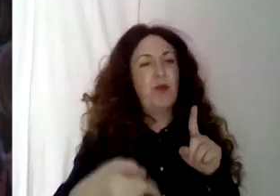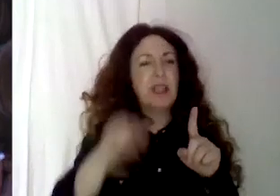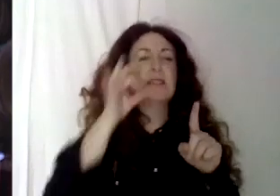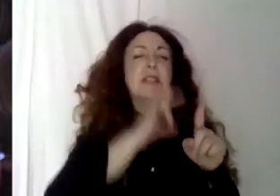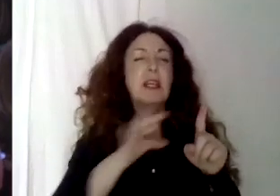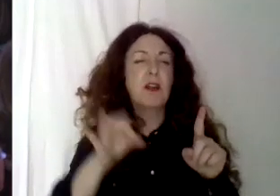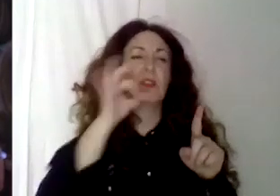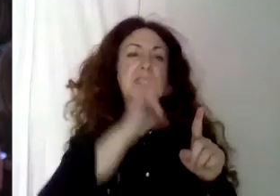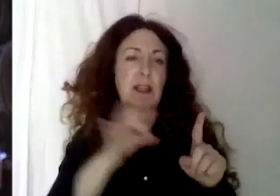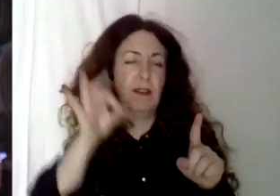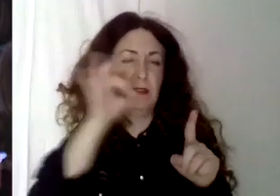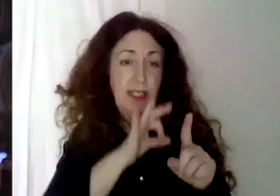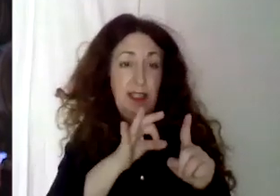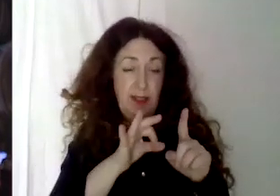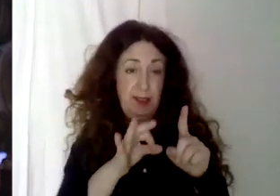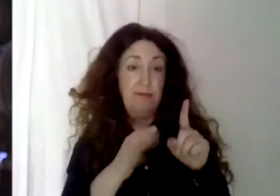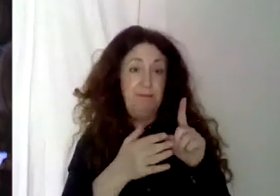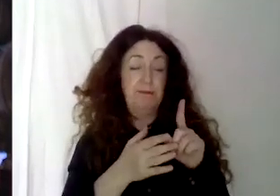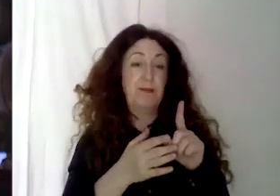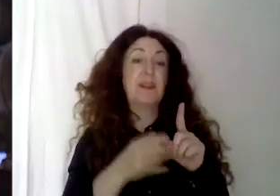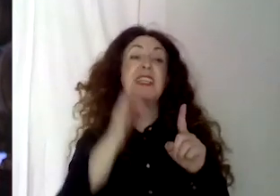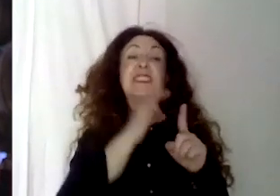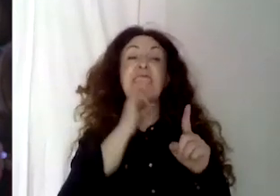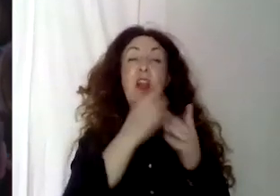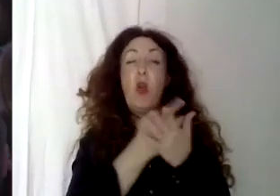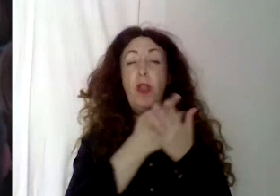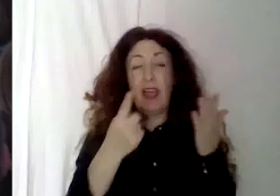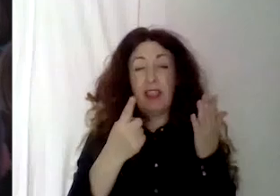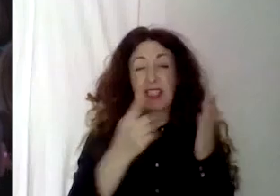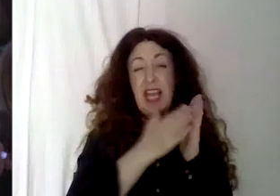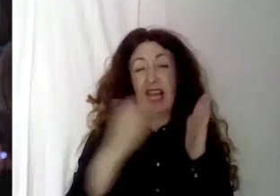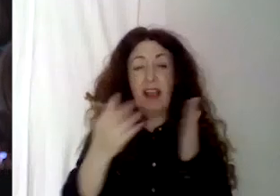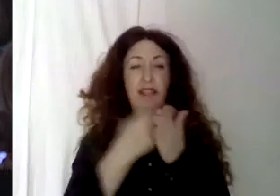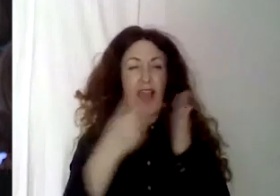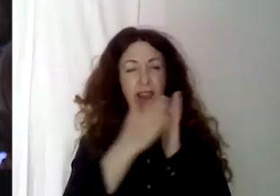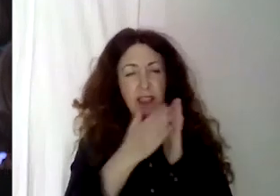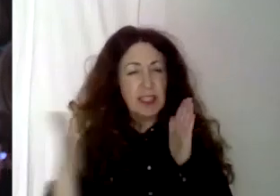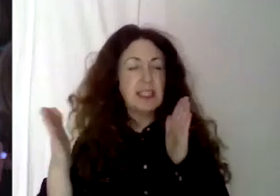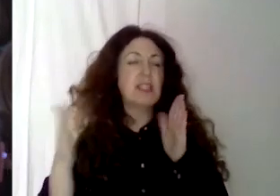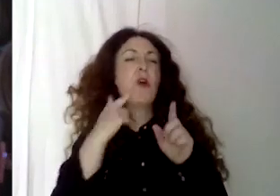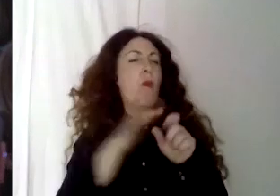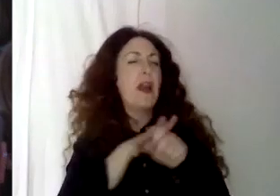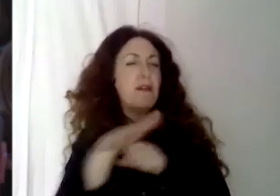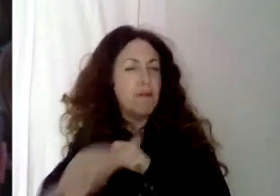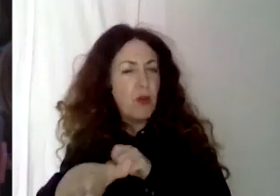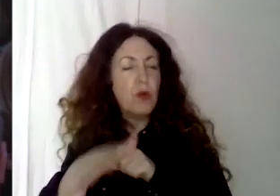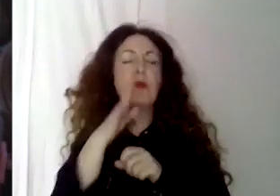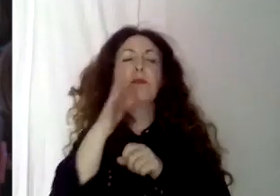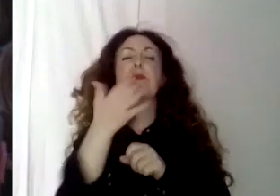al XVI y principios del XVII, cuando muere. Y esto es así, no solo porque influyó a